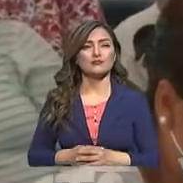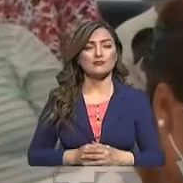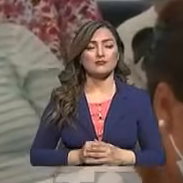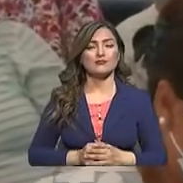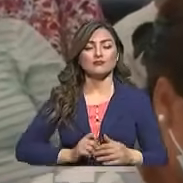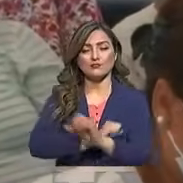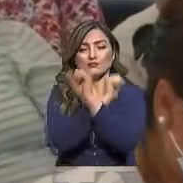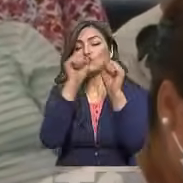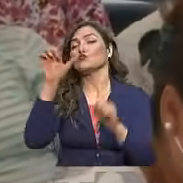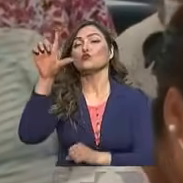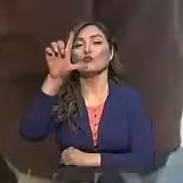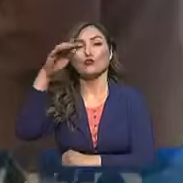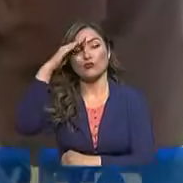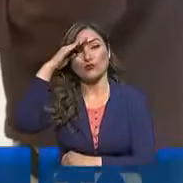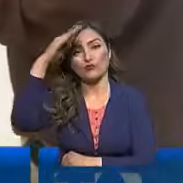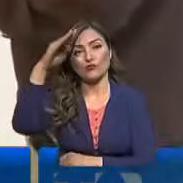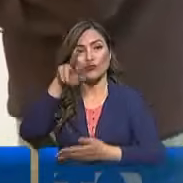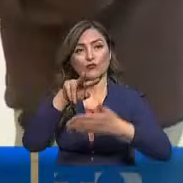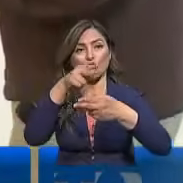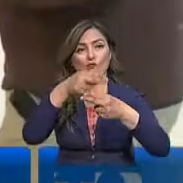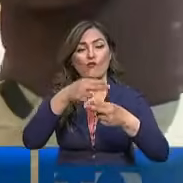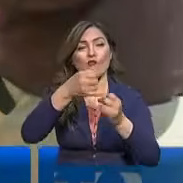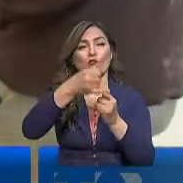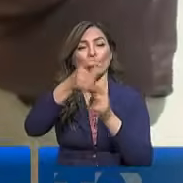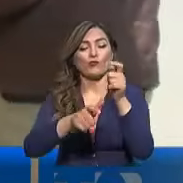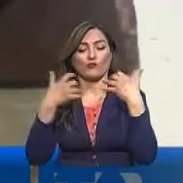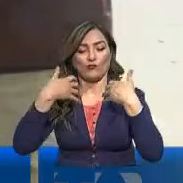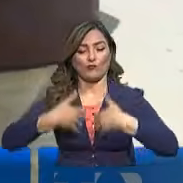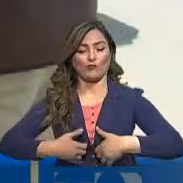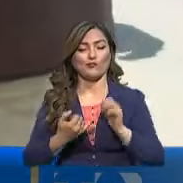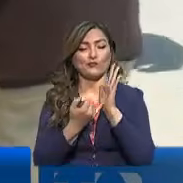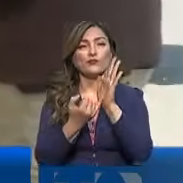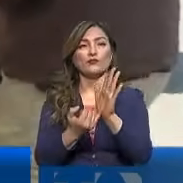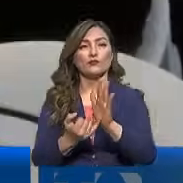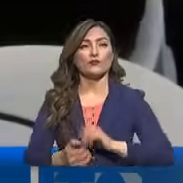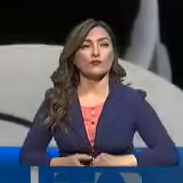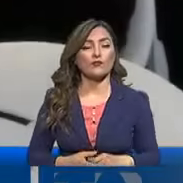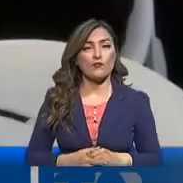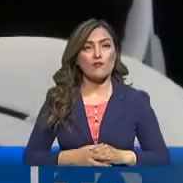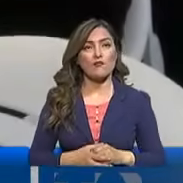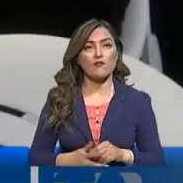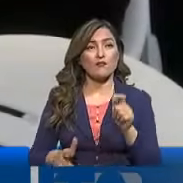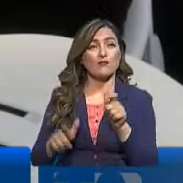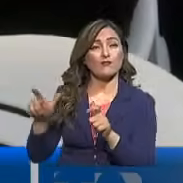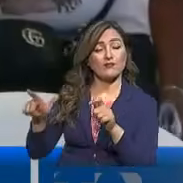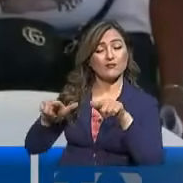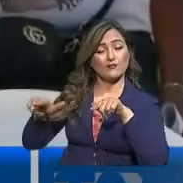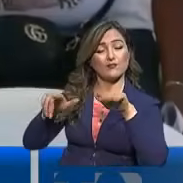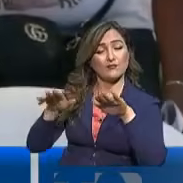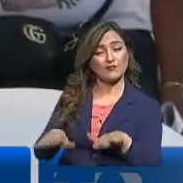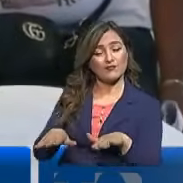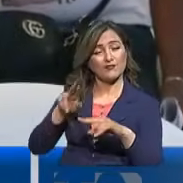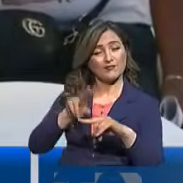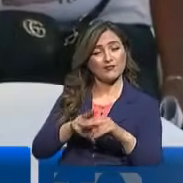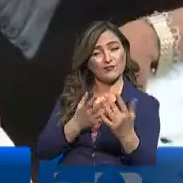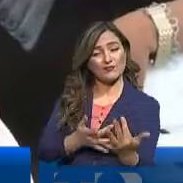La mañana de este lunes, un policía leía los nombres de los últimos cuerpos que han sido identificados. Para los que estaban en ese momento en la carpa que